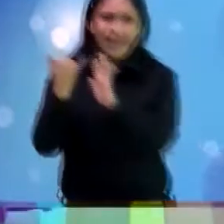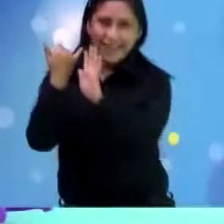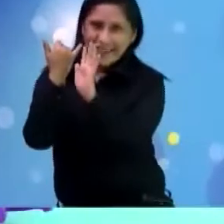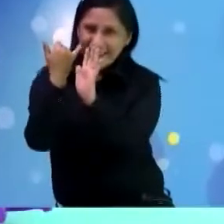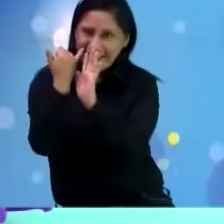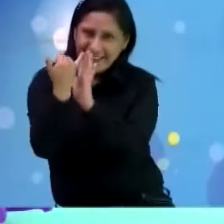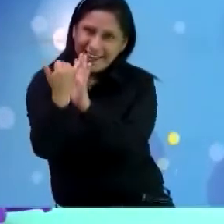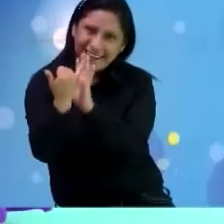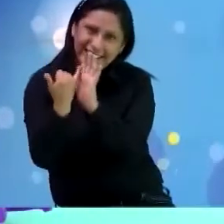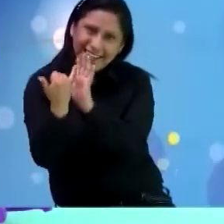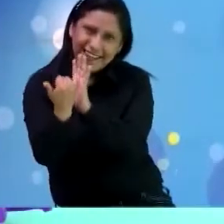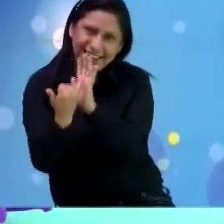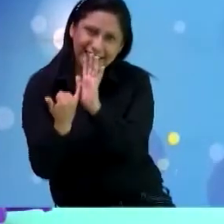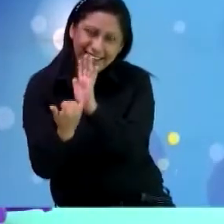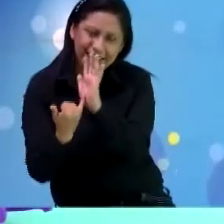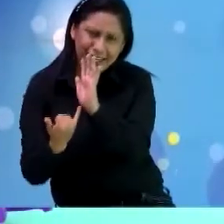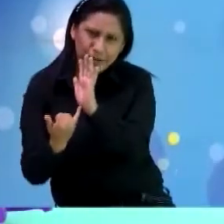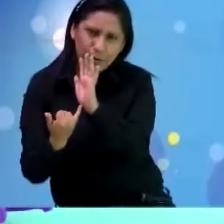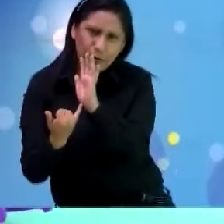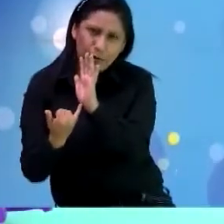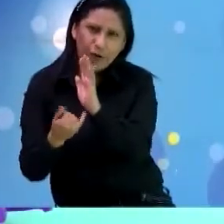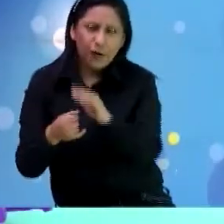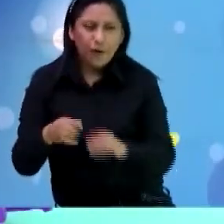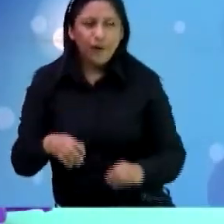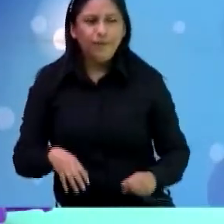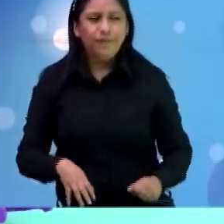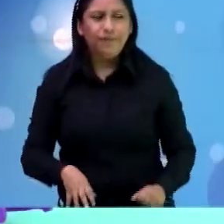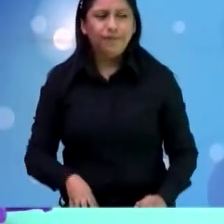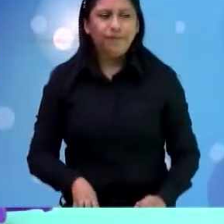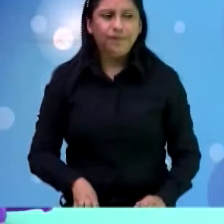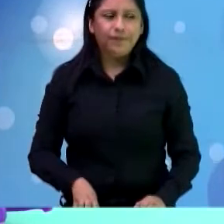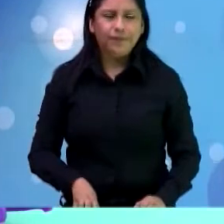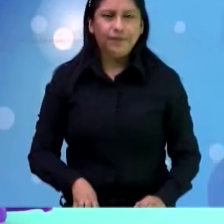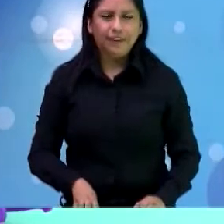un hermoso dibujo de un becerrito.